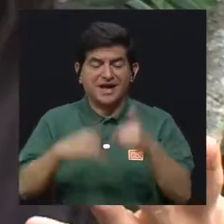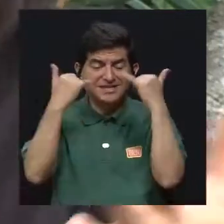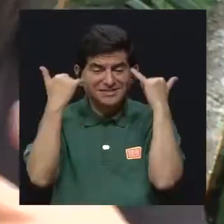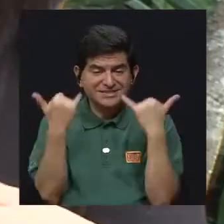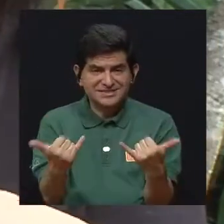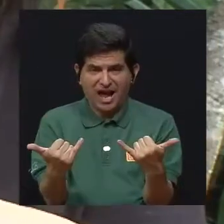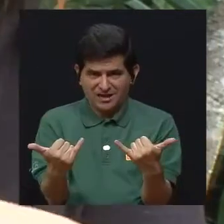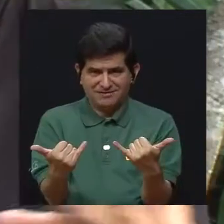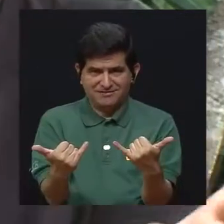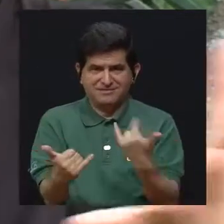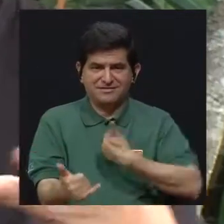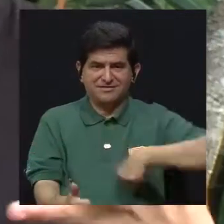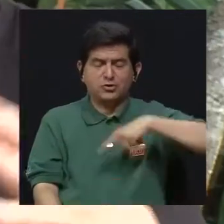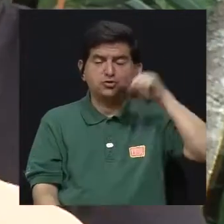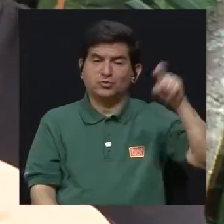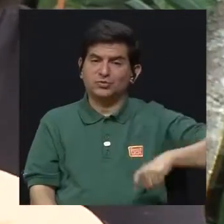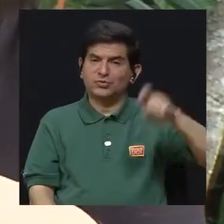lo que ya